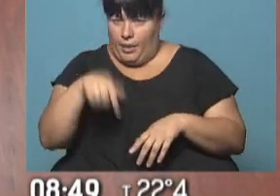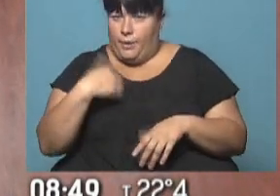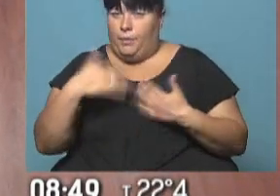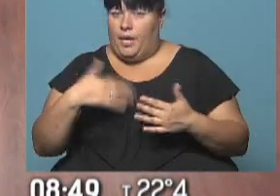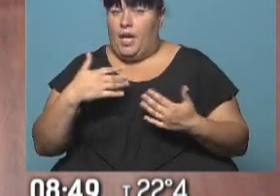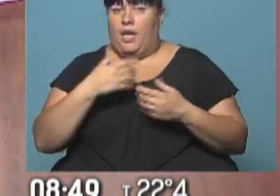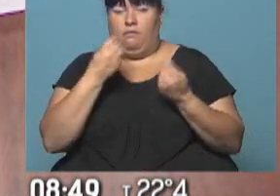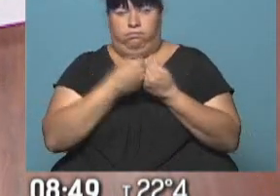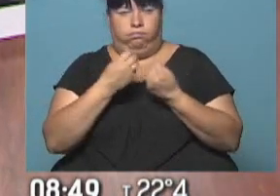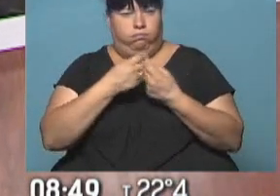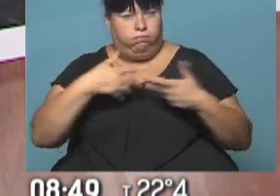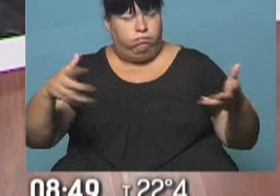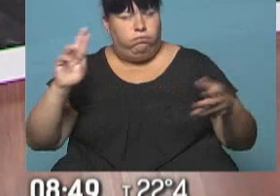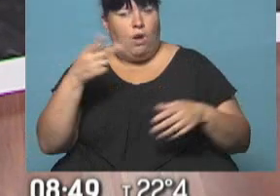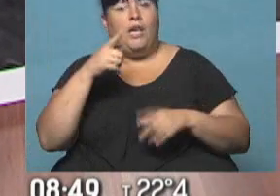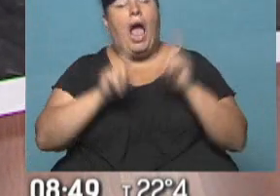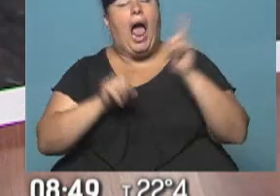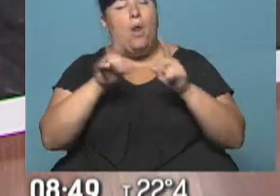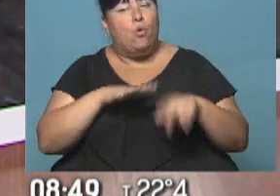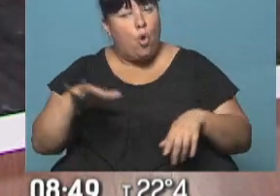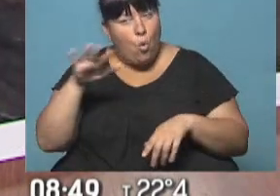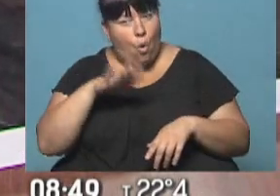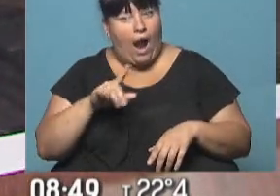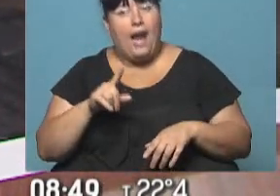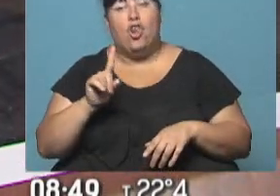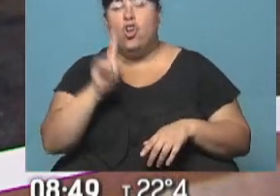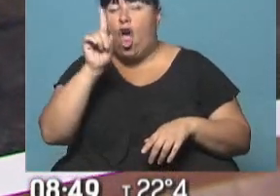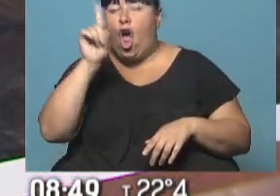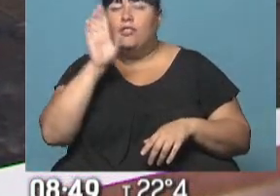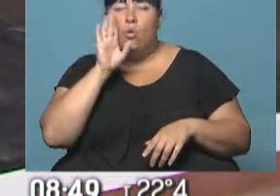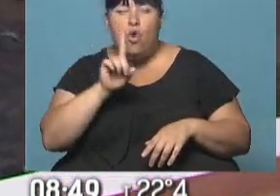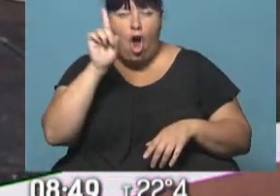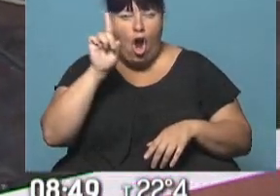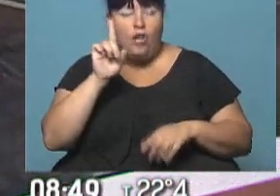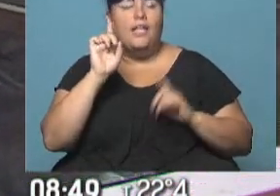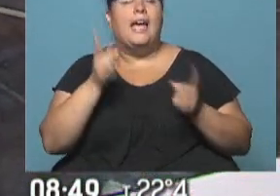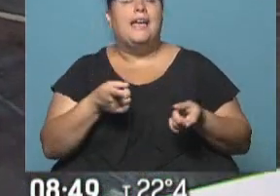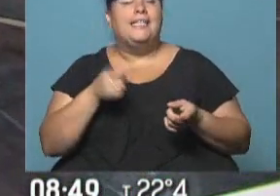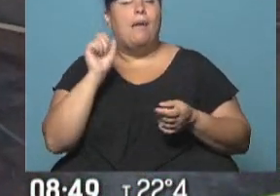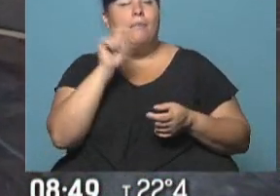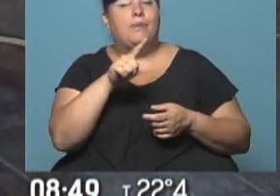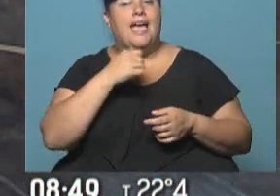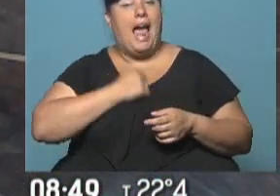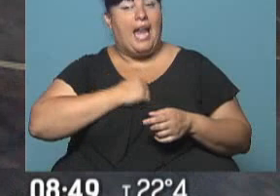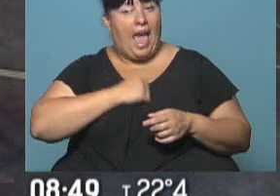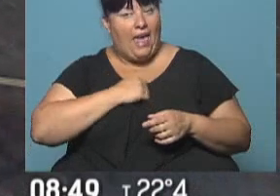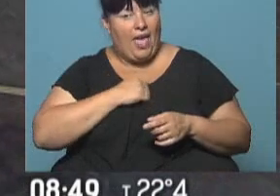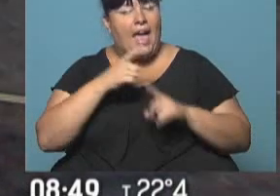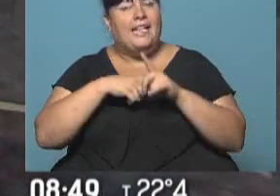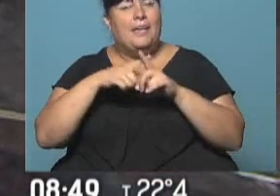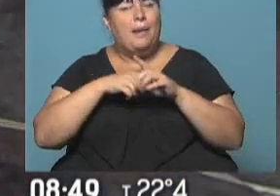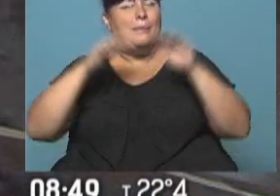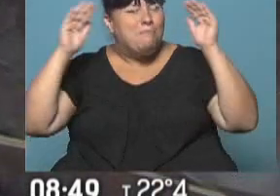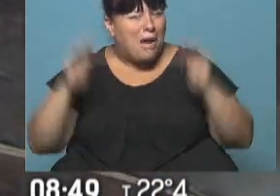verdadero tendal en Estados Unidos. En algunas partes del norte-norte de Estados Unidos y también propio en Canadá, las temperaturas son